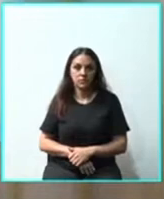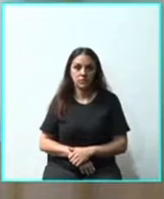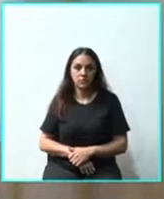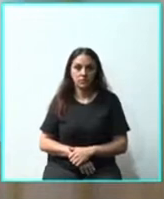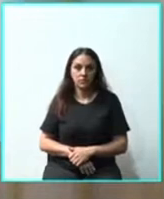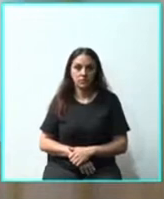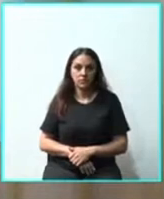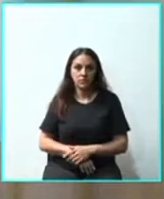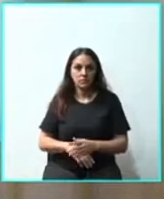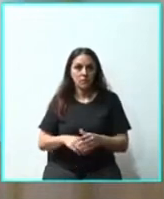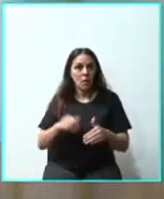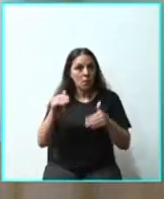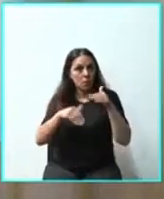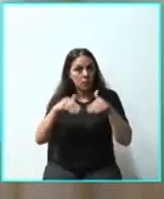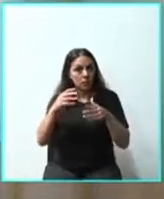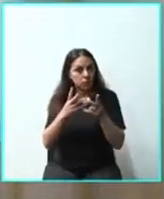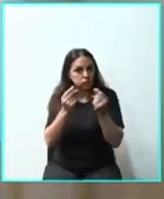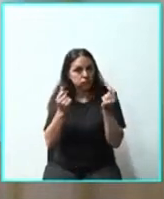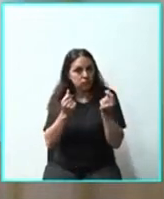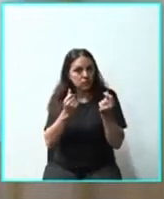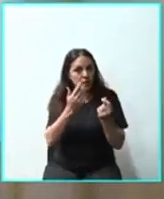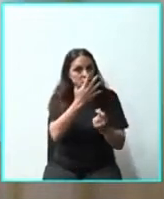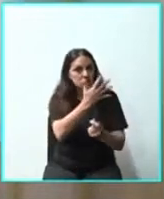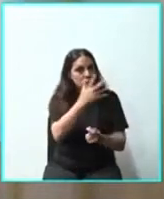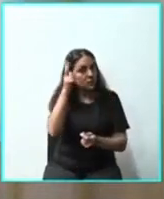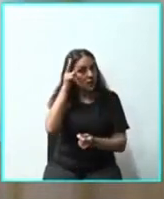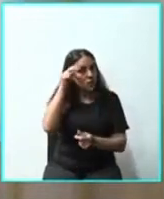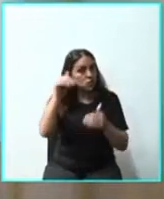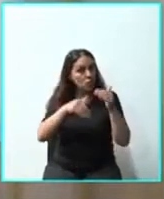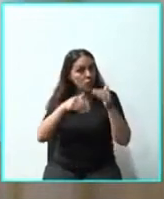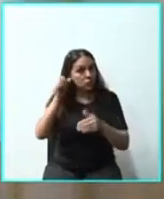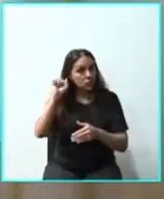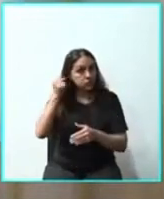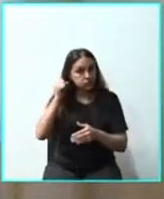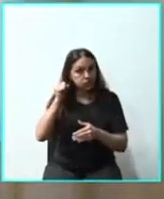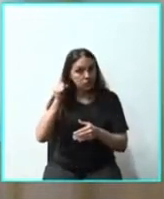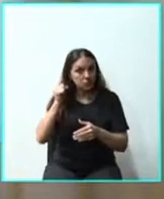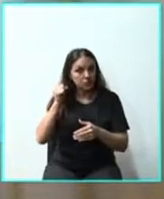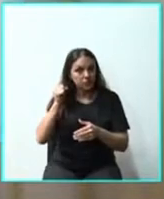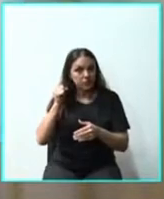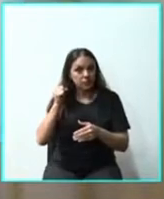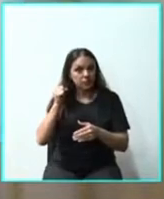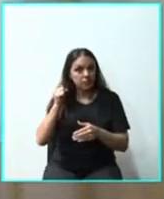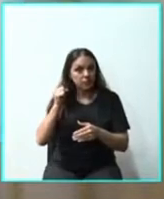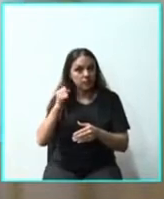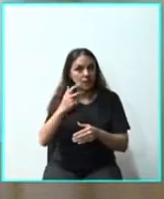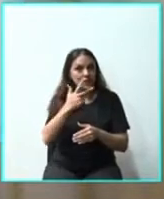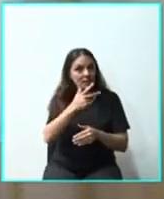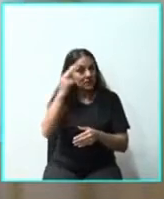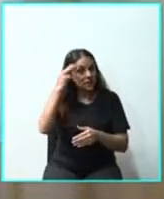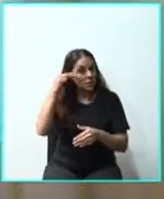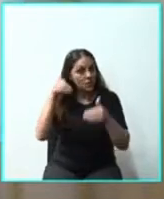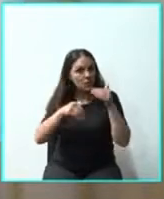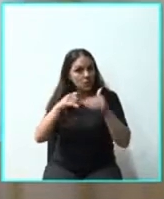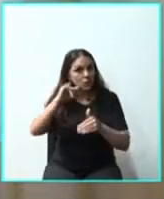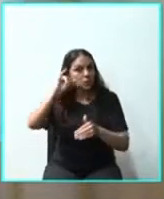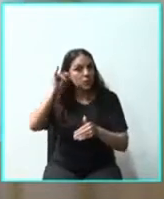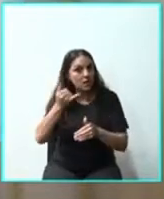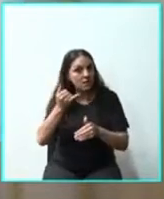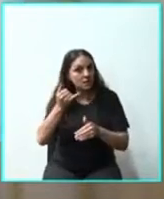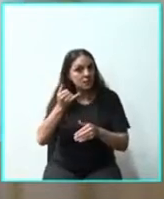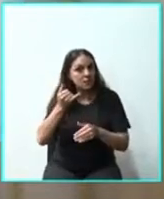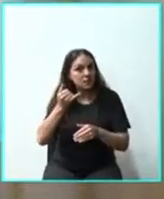Se finaliza la votación. Sobre 58 votos emitidos, 39 votos